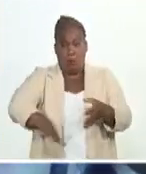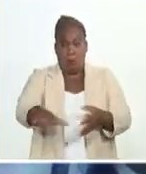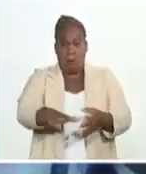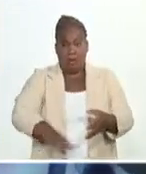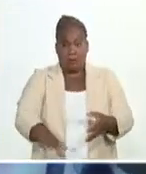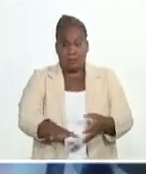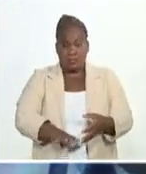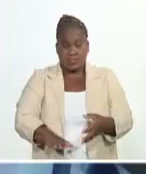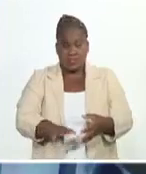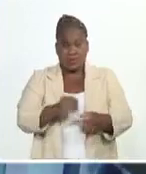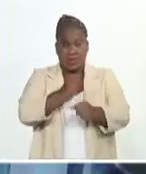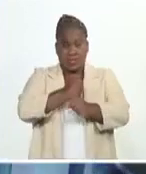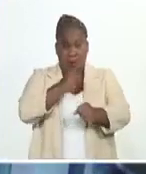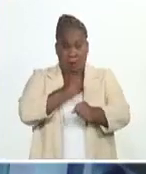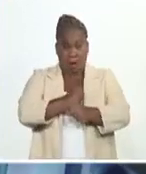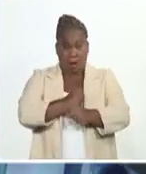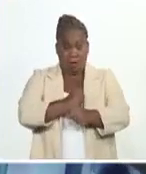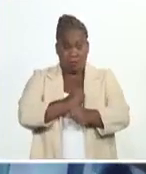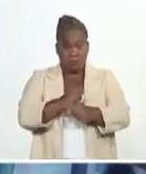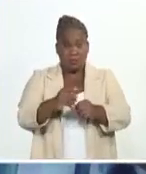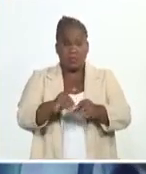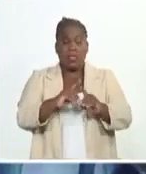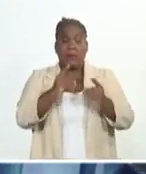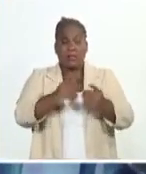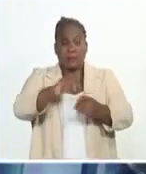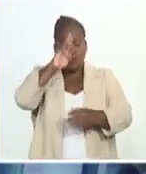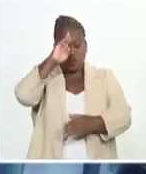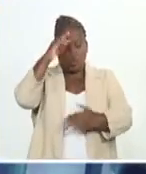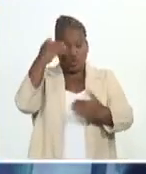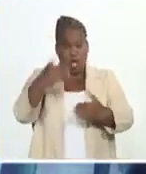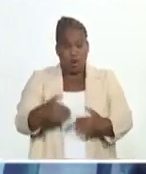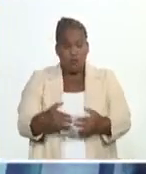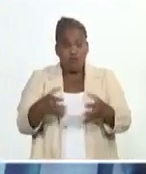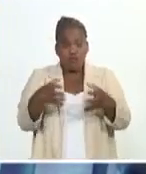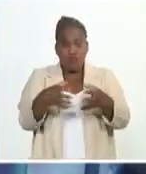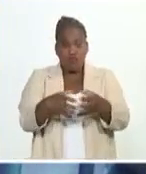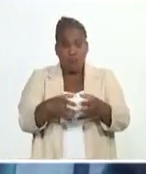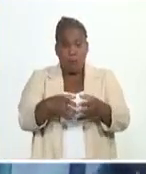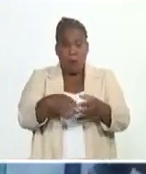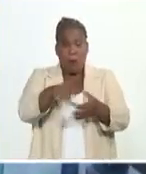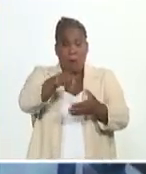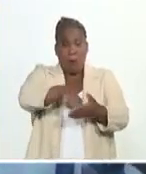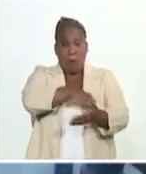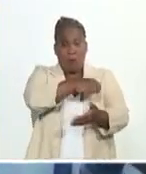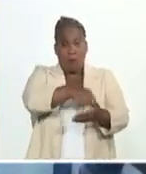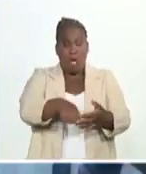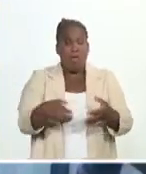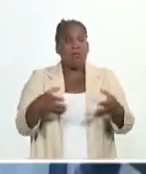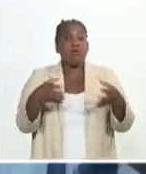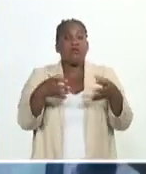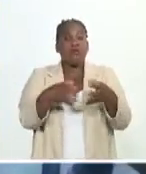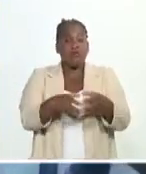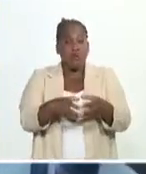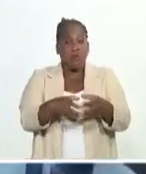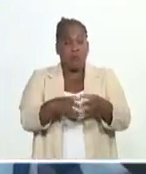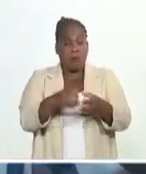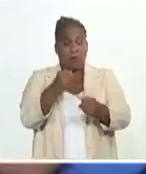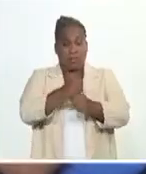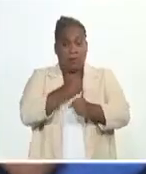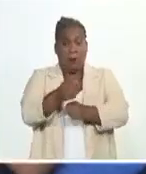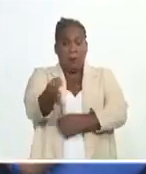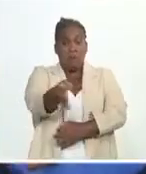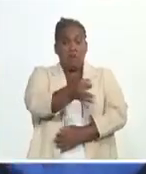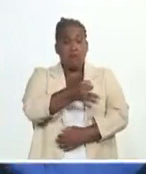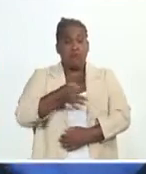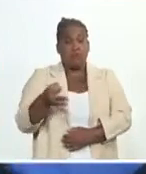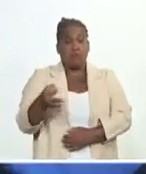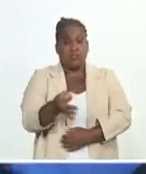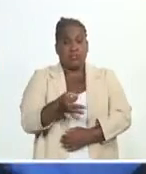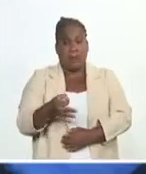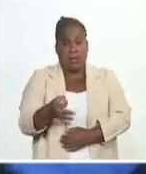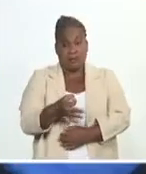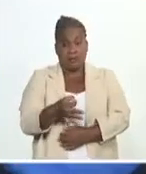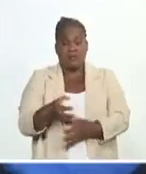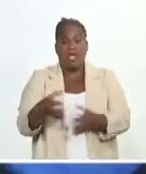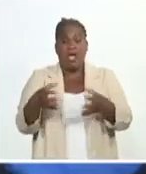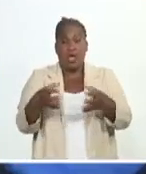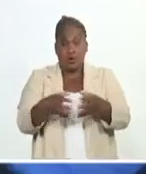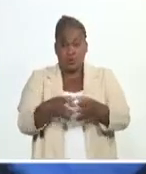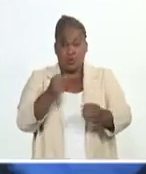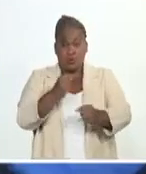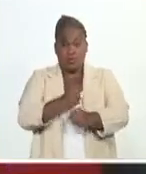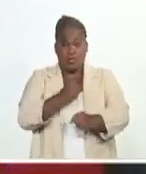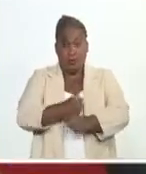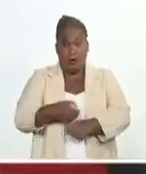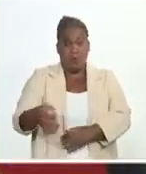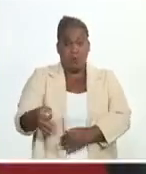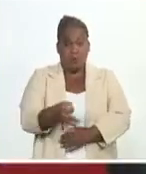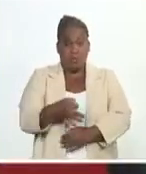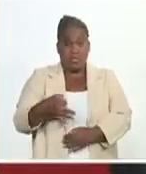de Trabajo, el Área de Salud, el Grupo de Trabajo Comunitario, el Consejo Popular y el Grupo Temporal Municipal. En el Grupo Temporal de Trabajo,